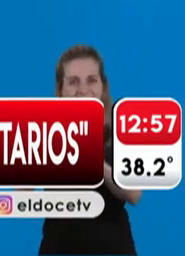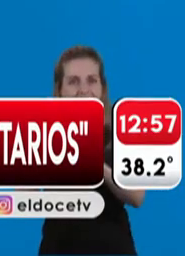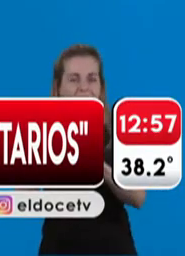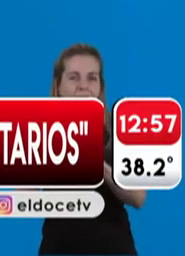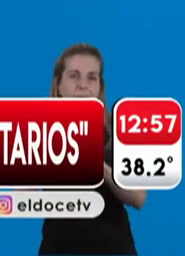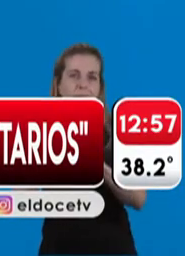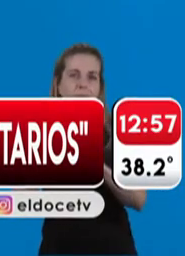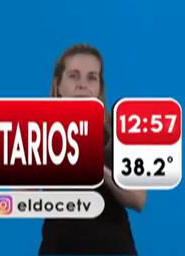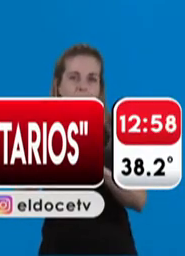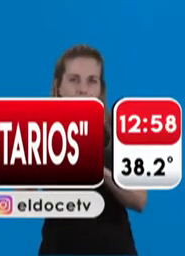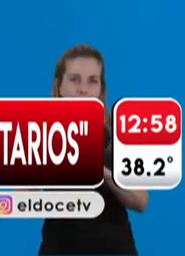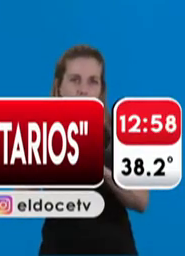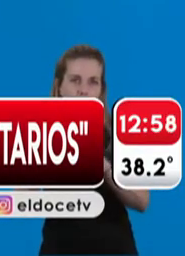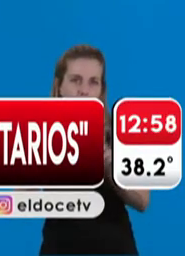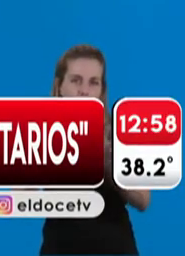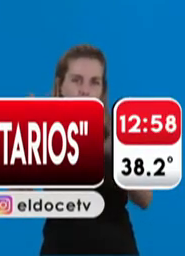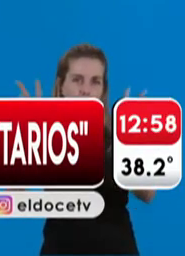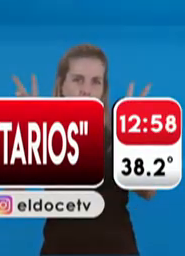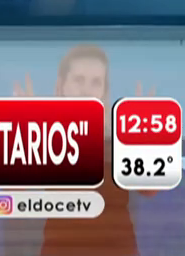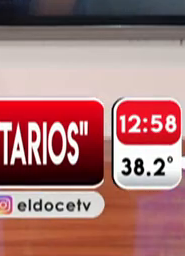sobre este tema.